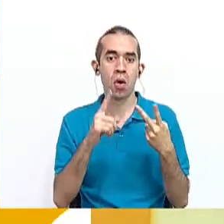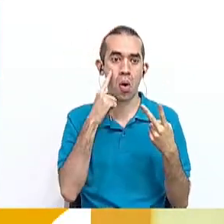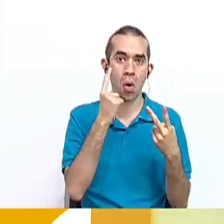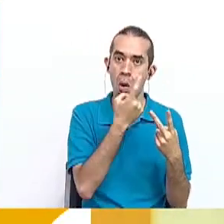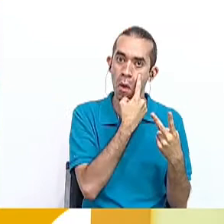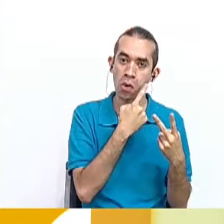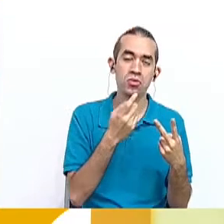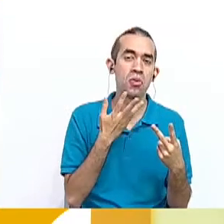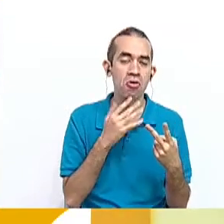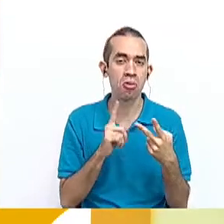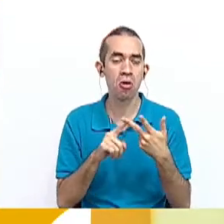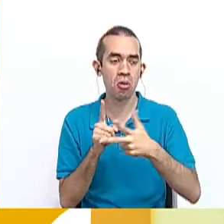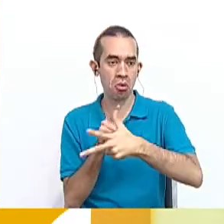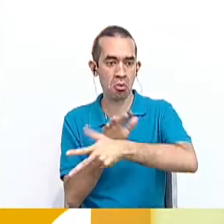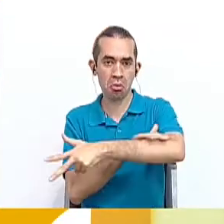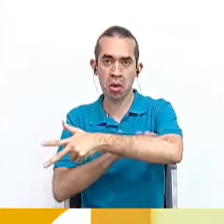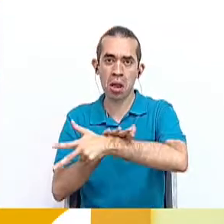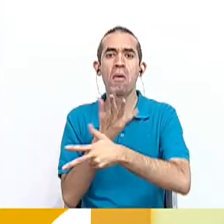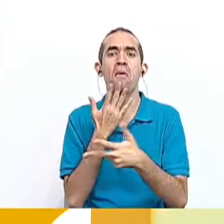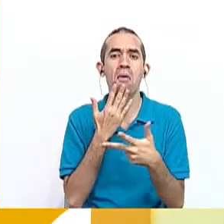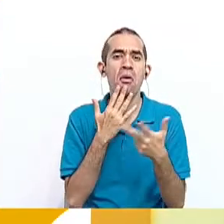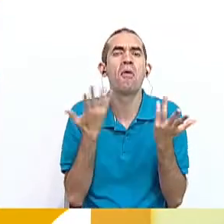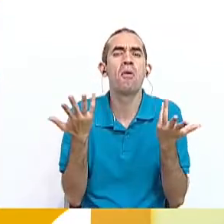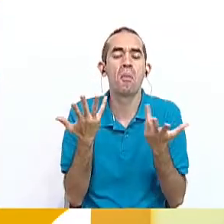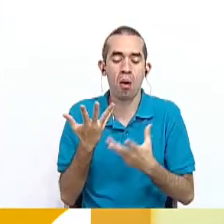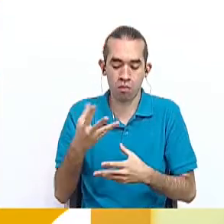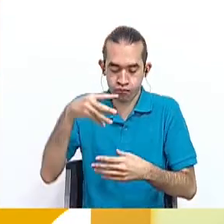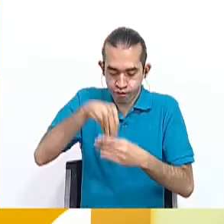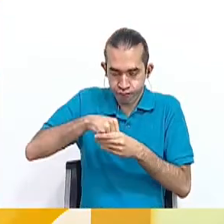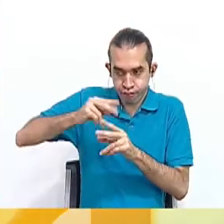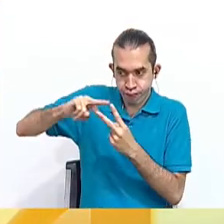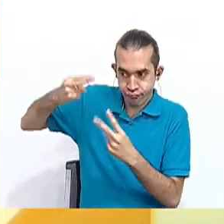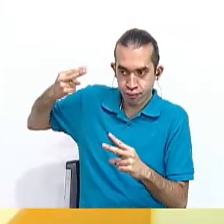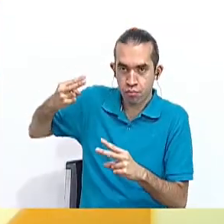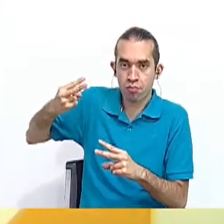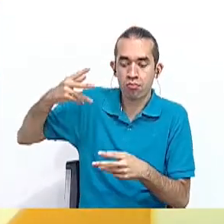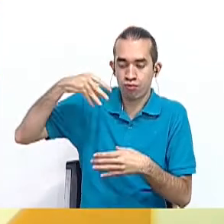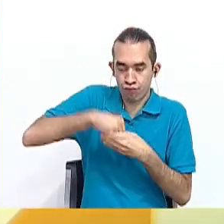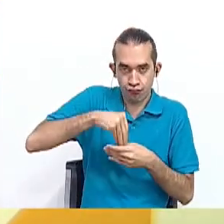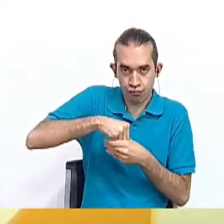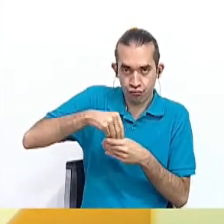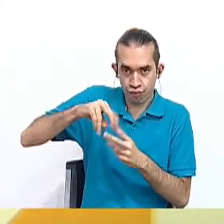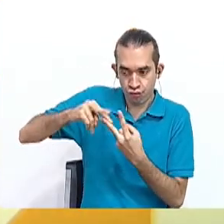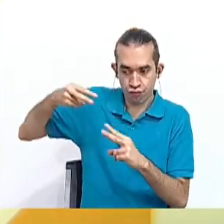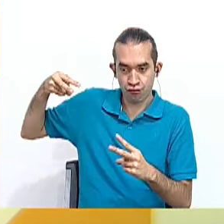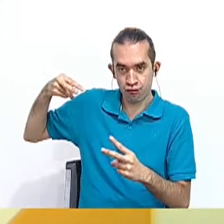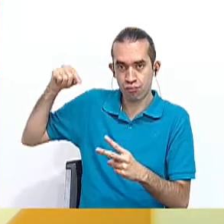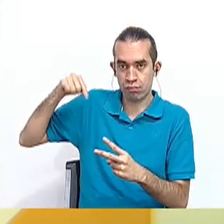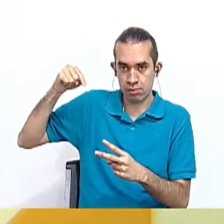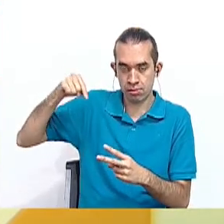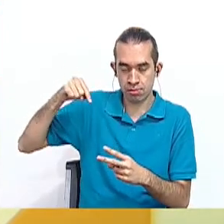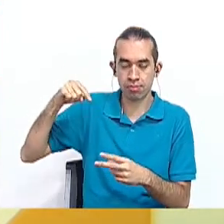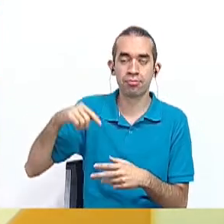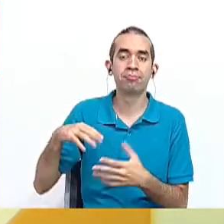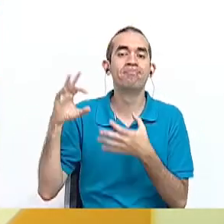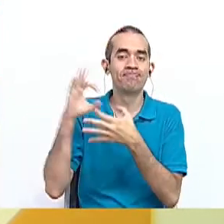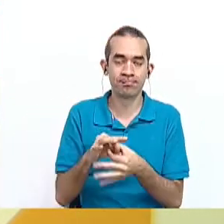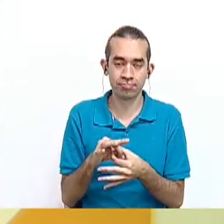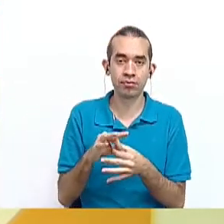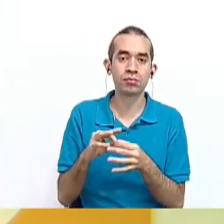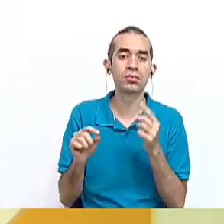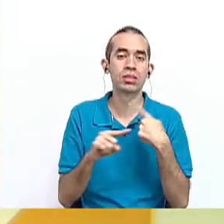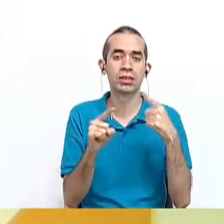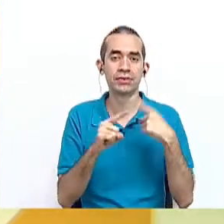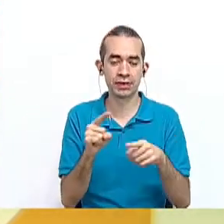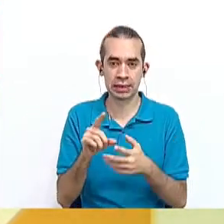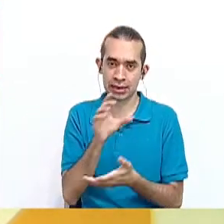de la piel? Bueno, esas características son el genotipo y esa es la parte de la constitución genética. Esas